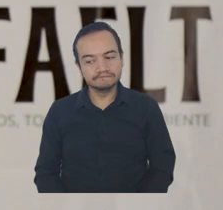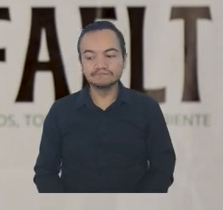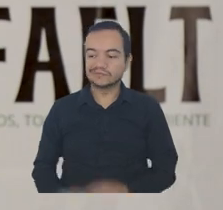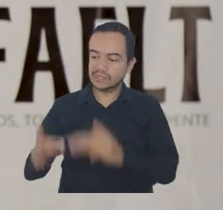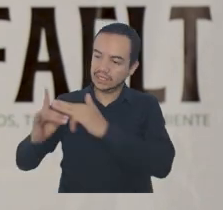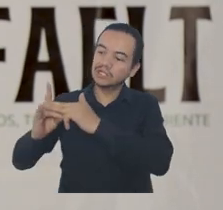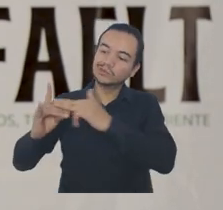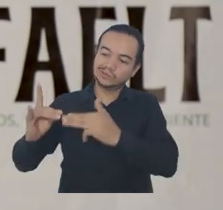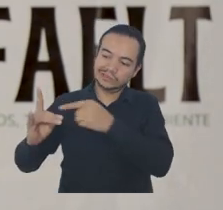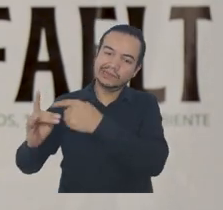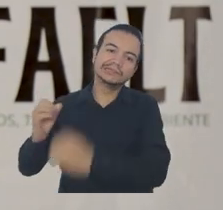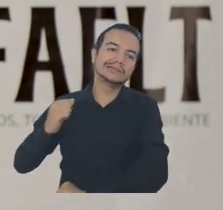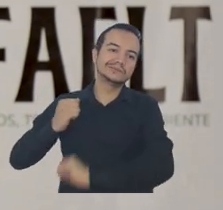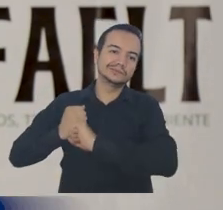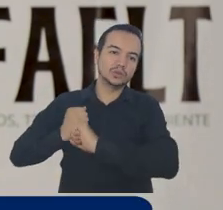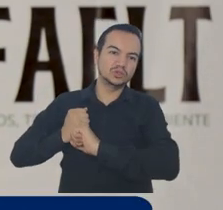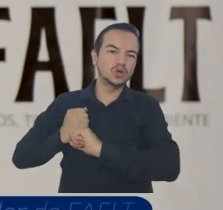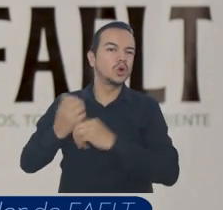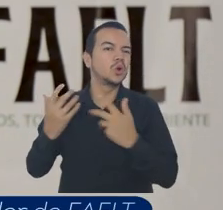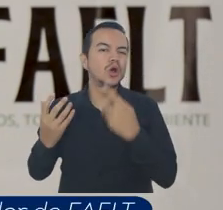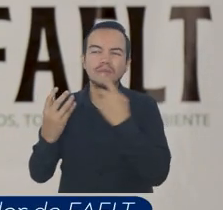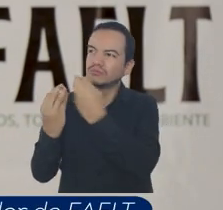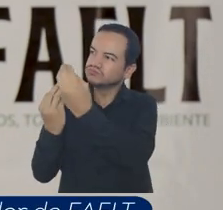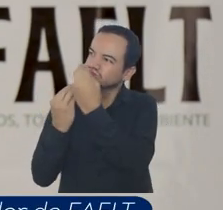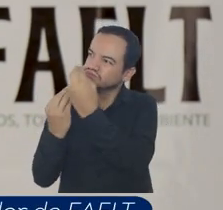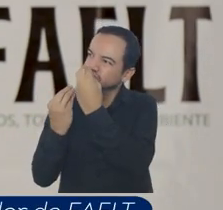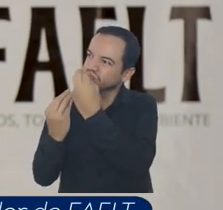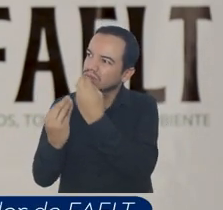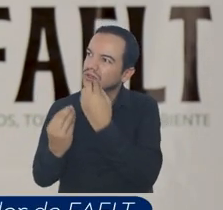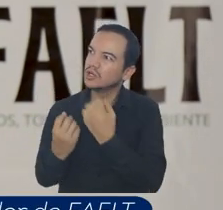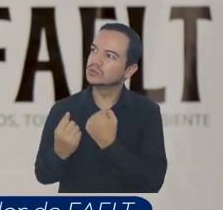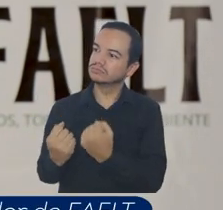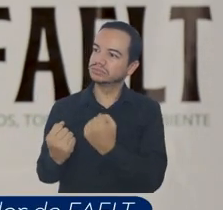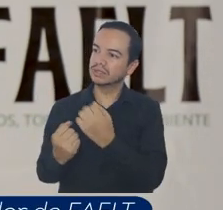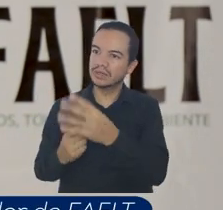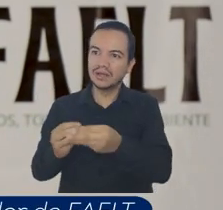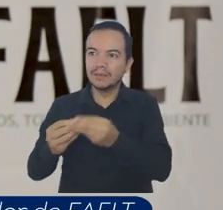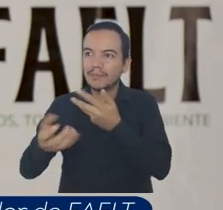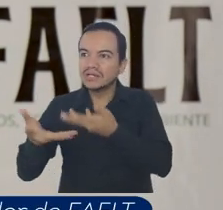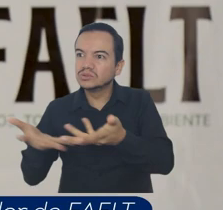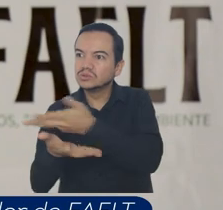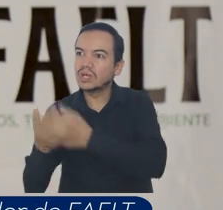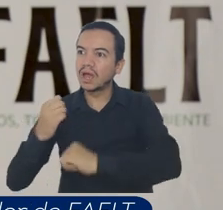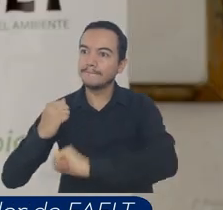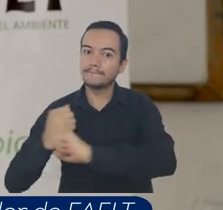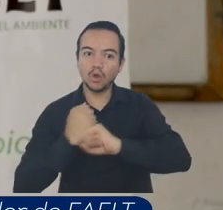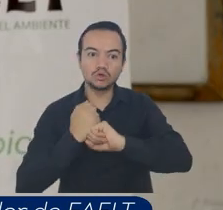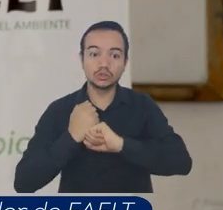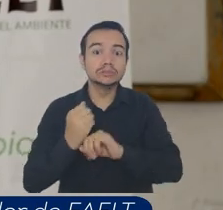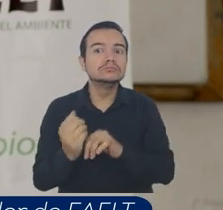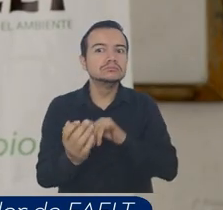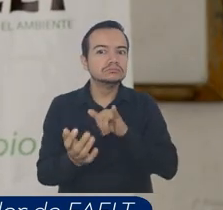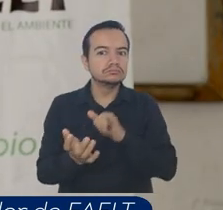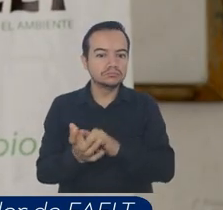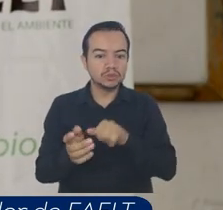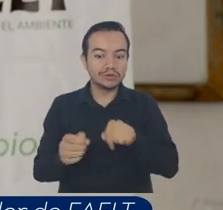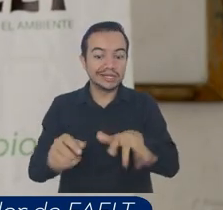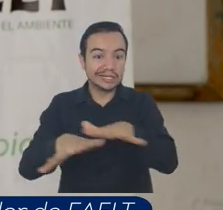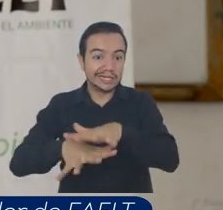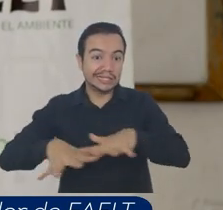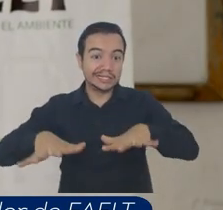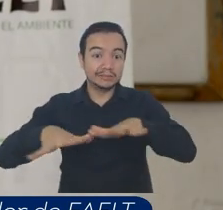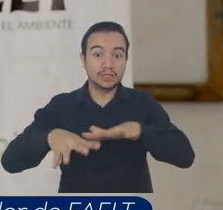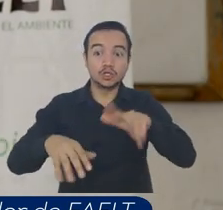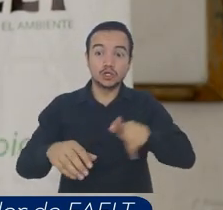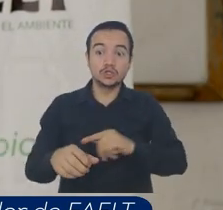En la universidad, como les digo, hemos encontrado mucho apoyo tanto en aprendizaje como en compañerismo. Los espacios que se han abierto dentro